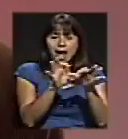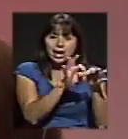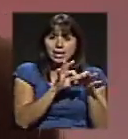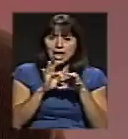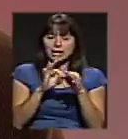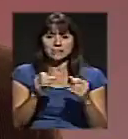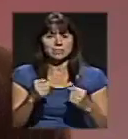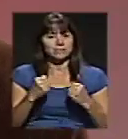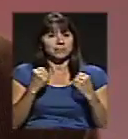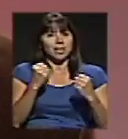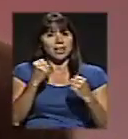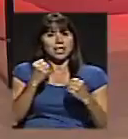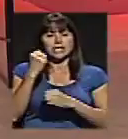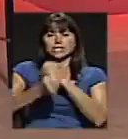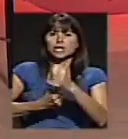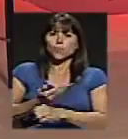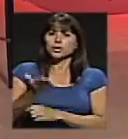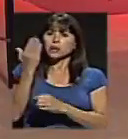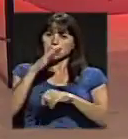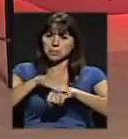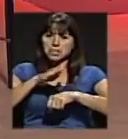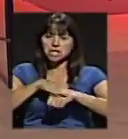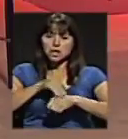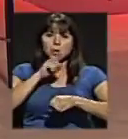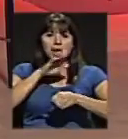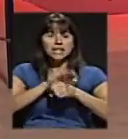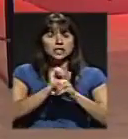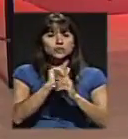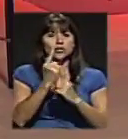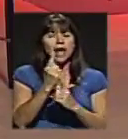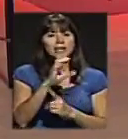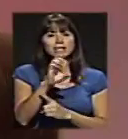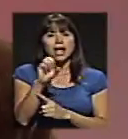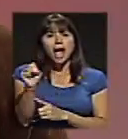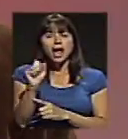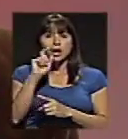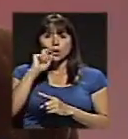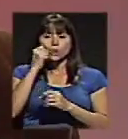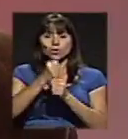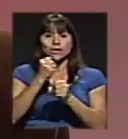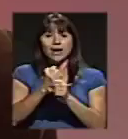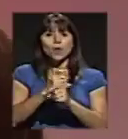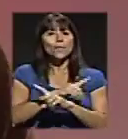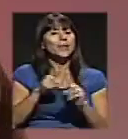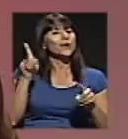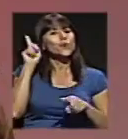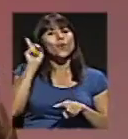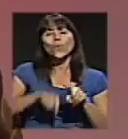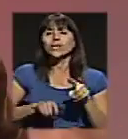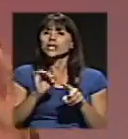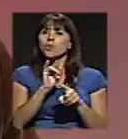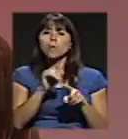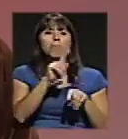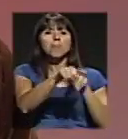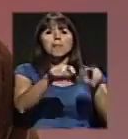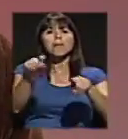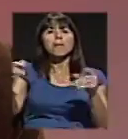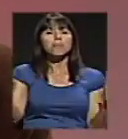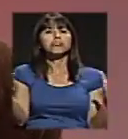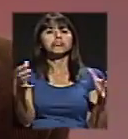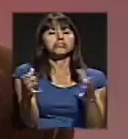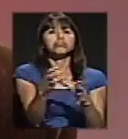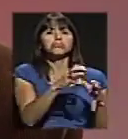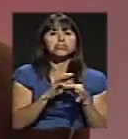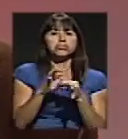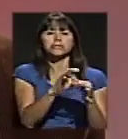este país tener el Código de Trabajo y las garantías sociales y la caja, pero no puede ser un rejuntado, tiene que ser una coalición con